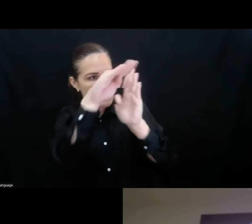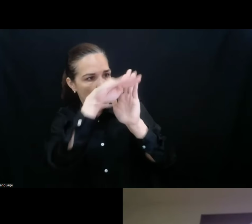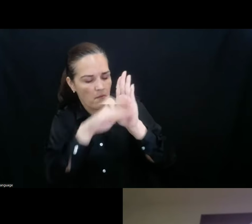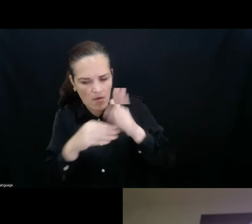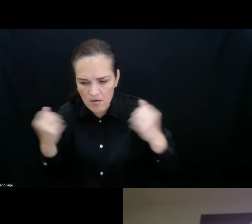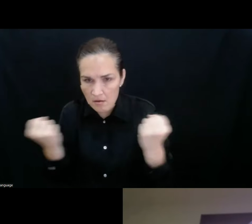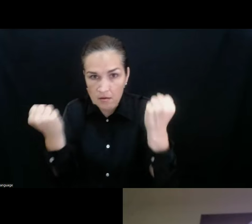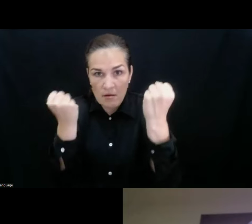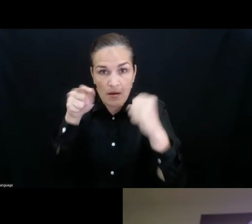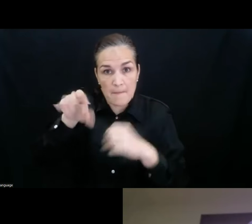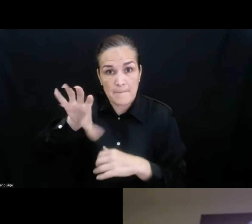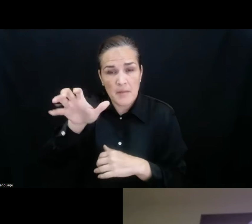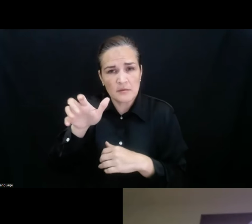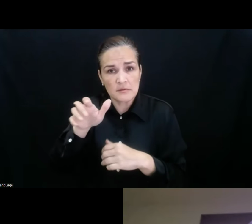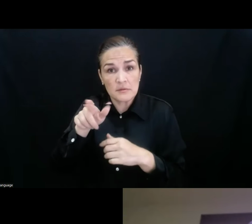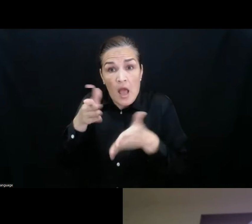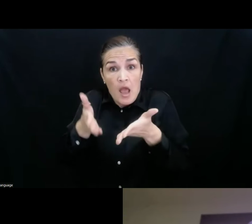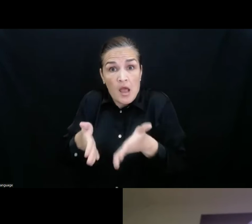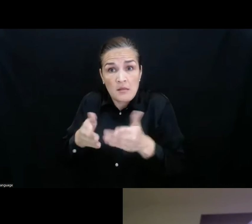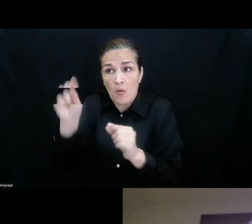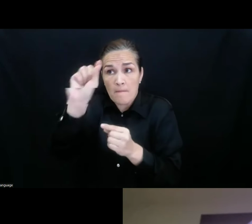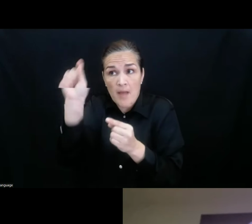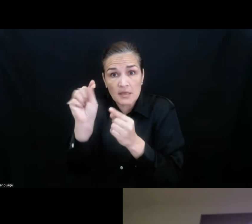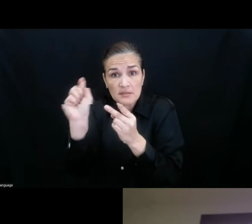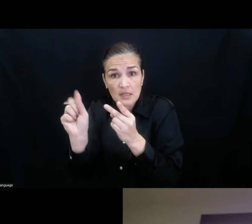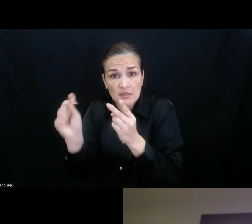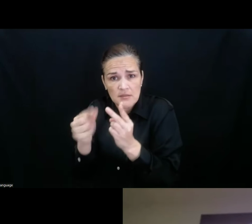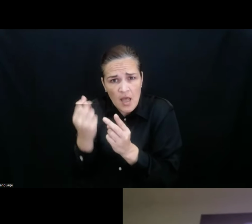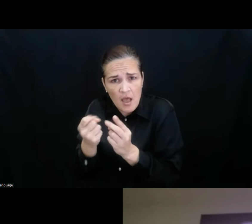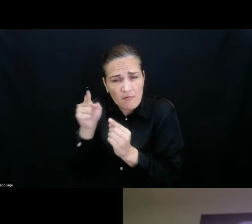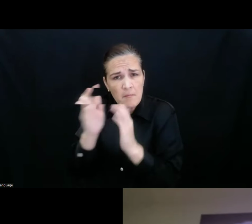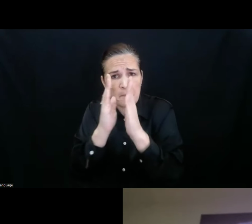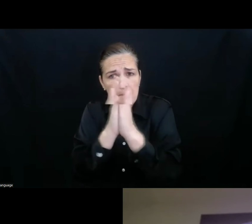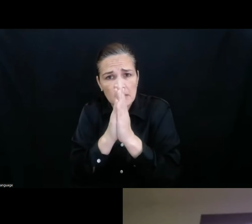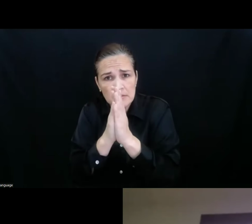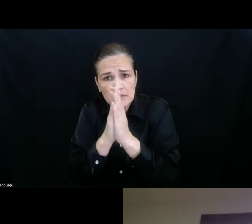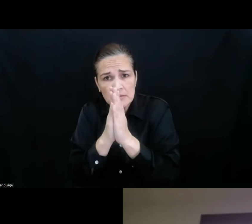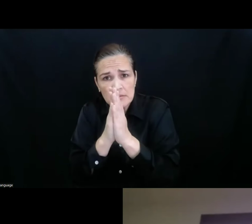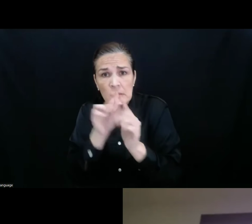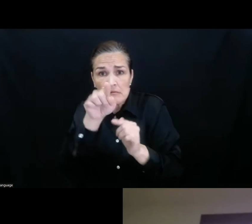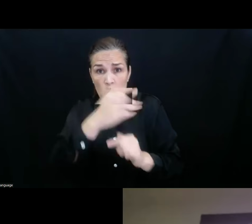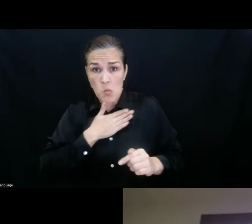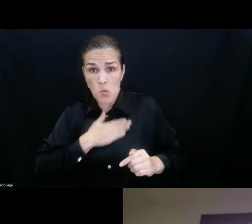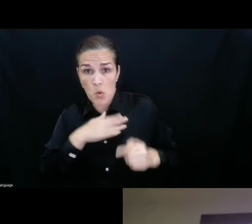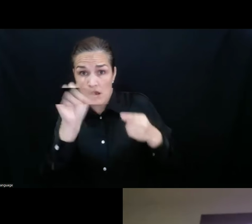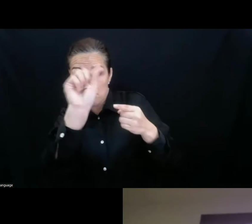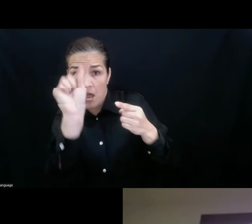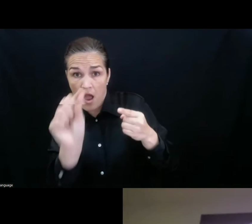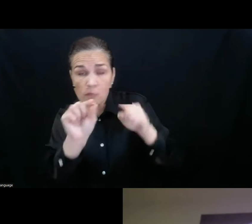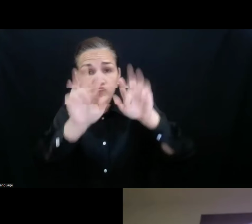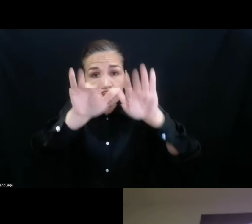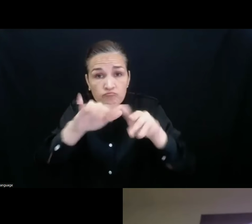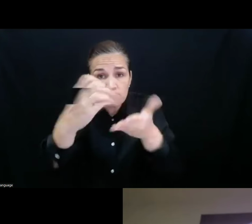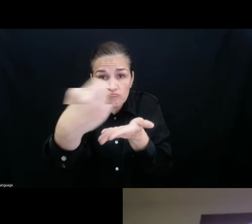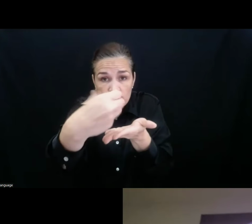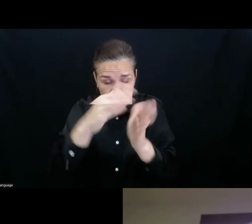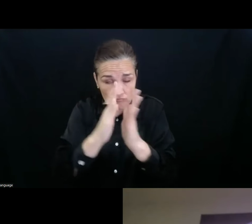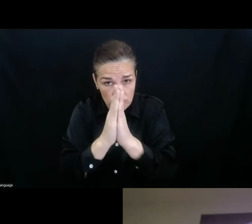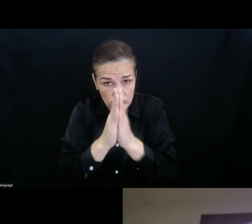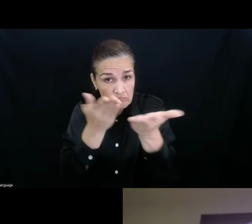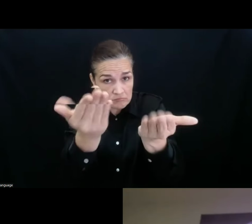tenemos I think you unas have really talked preguntas about en la the caja de guide preguntas de respuesta. implementation. Por Thank favor, you si hay very alguna much. más, And pueden escribirlas. La primera pues sería